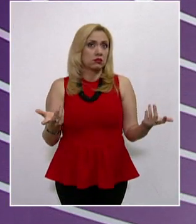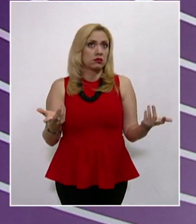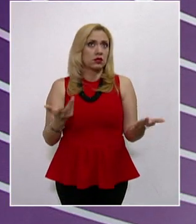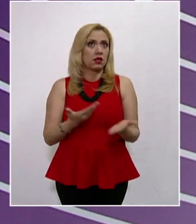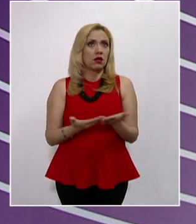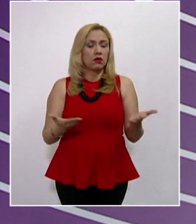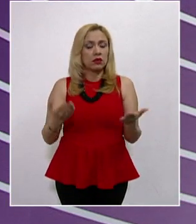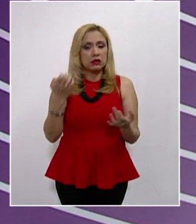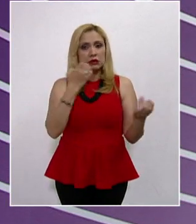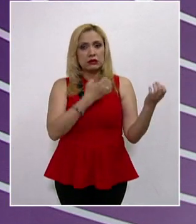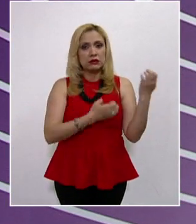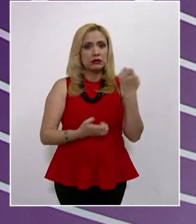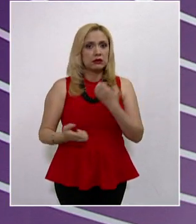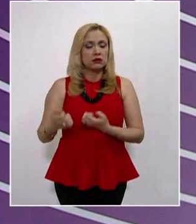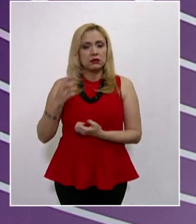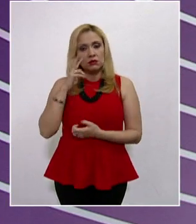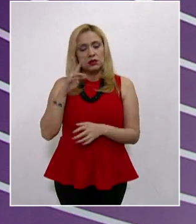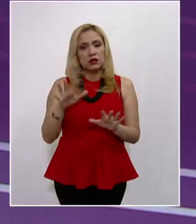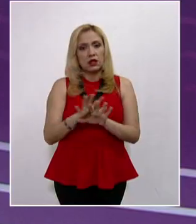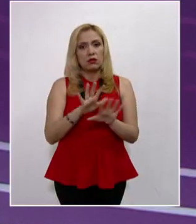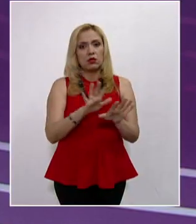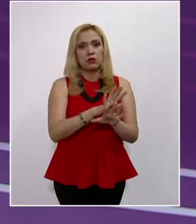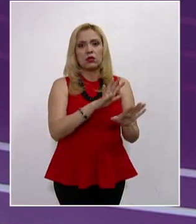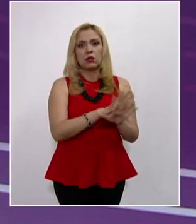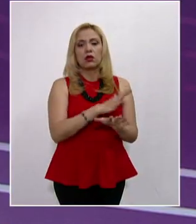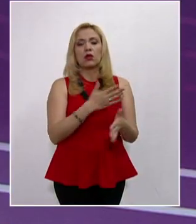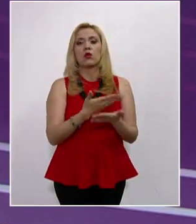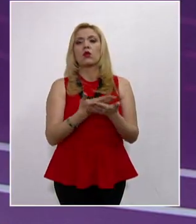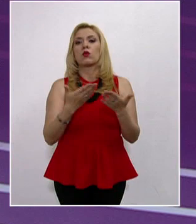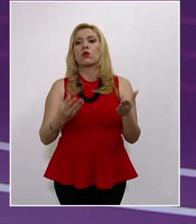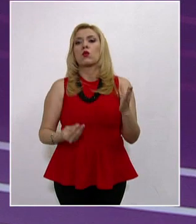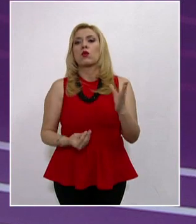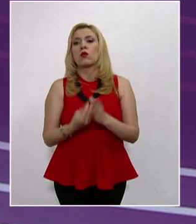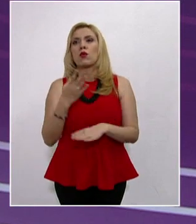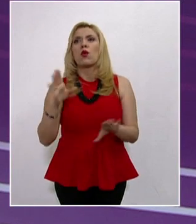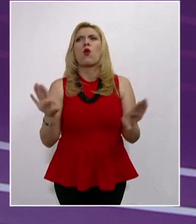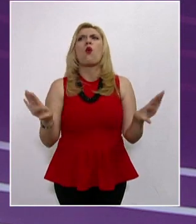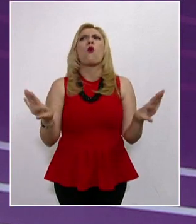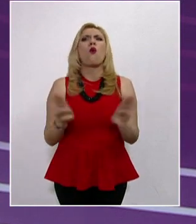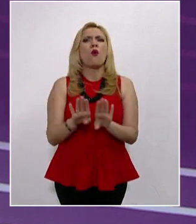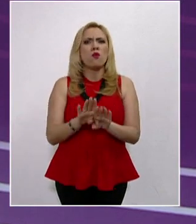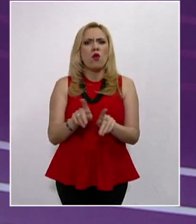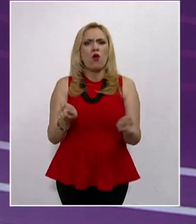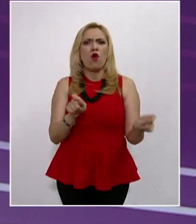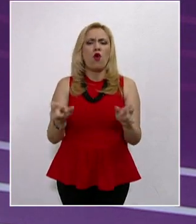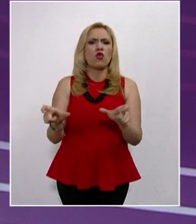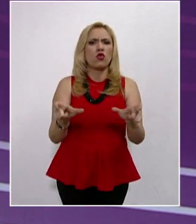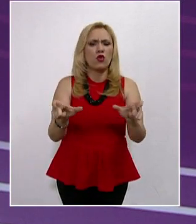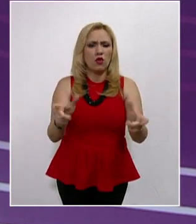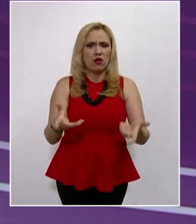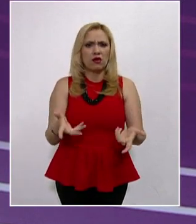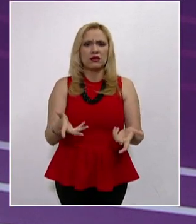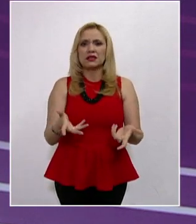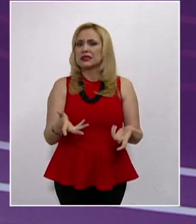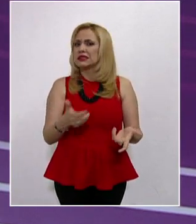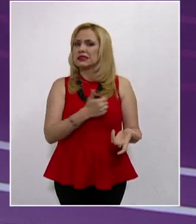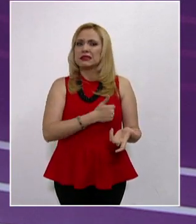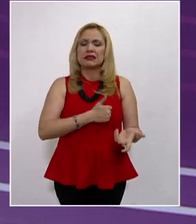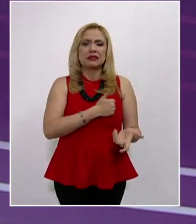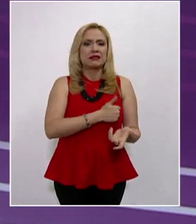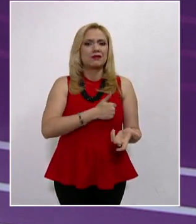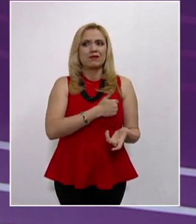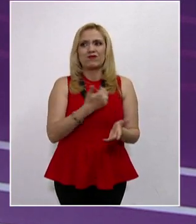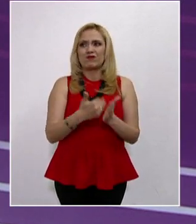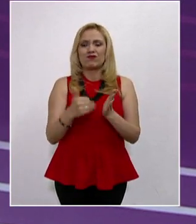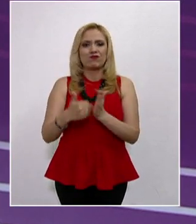de estos cambios que están habiendo en la creación de la Guardia Nacional, cómo generar esos controles que no quedaron lamentablemente dentro de las